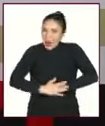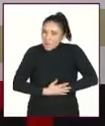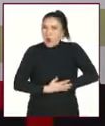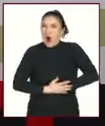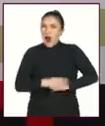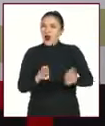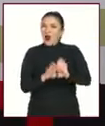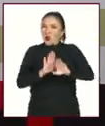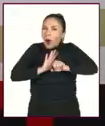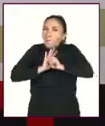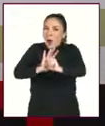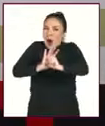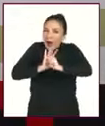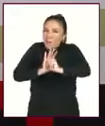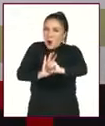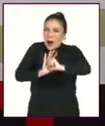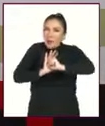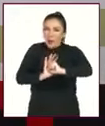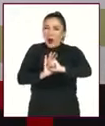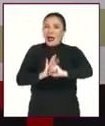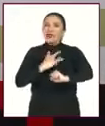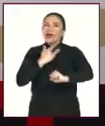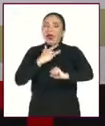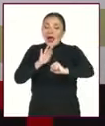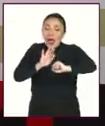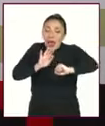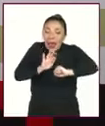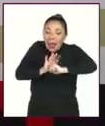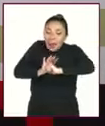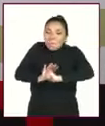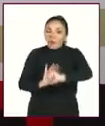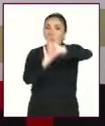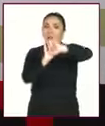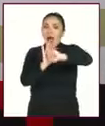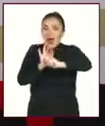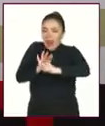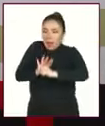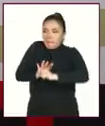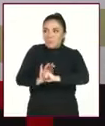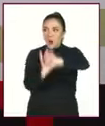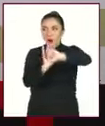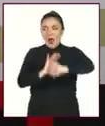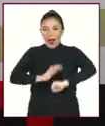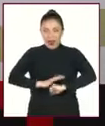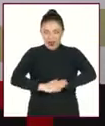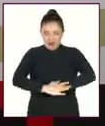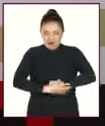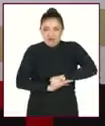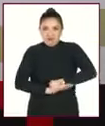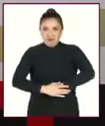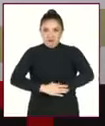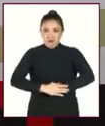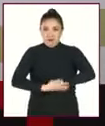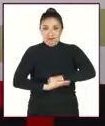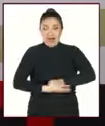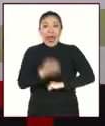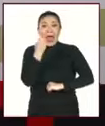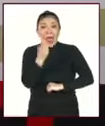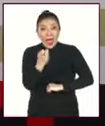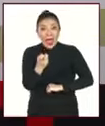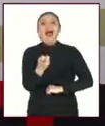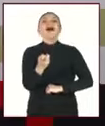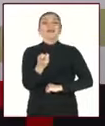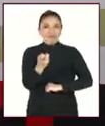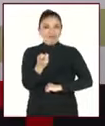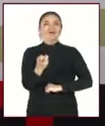hacer como una palanca para tratar de hacer este movimiento, y esto va a generar